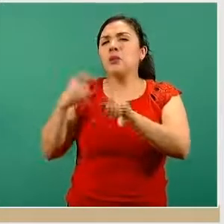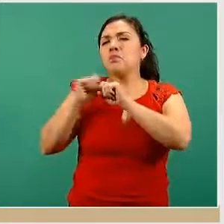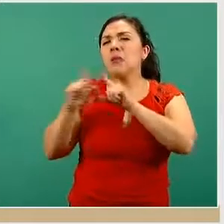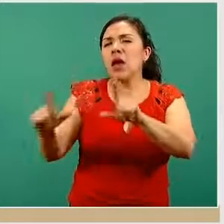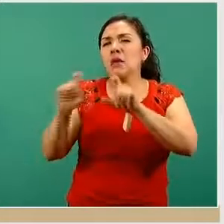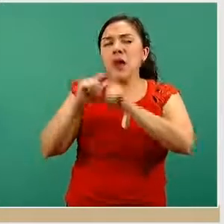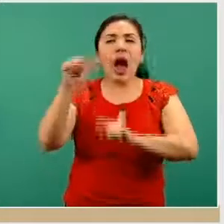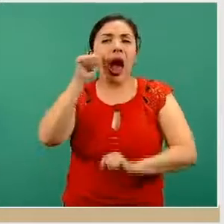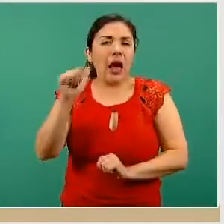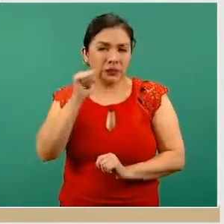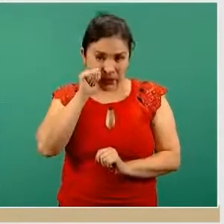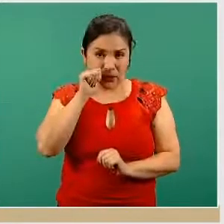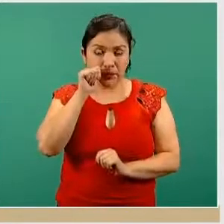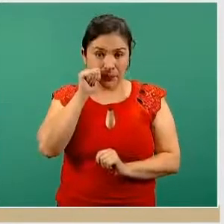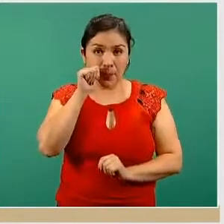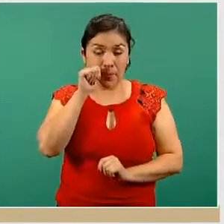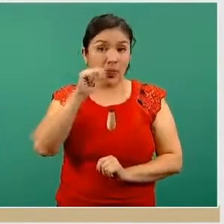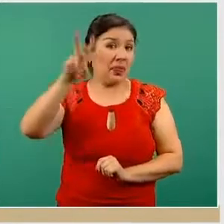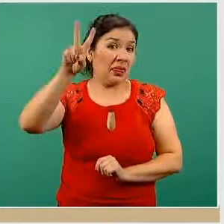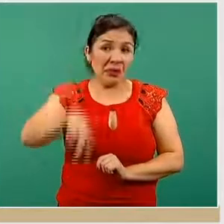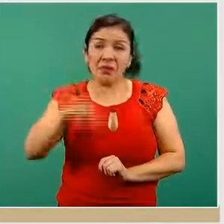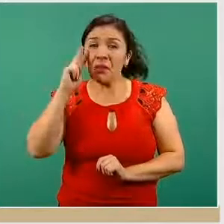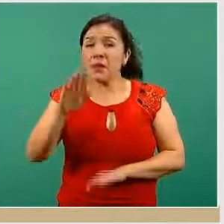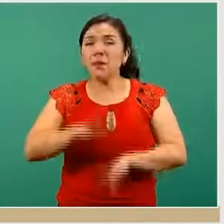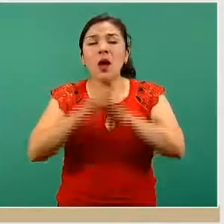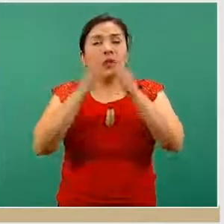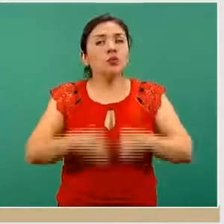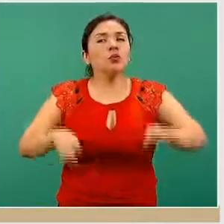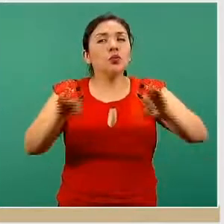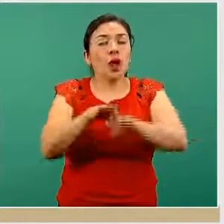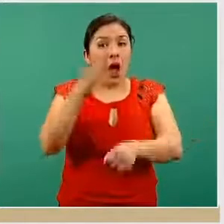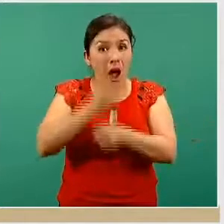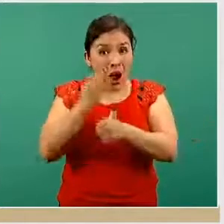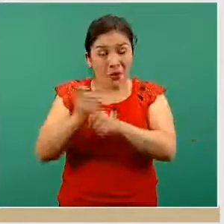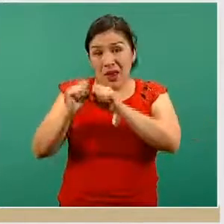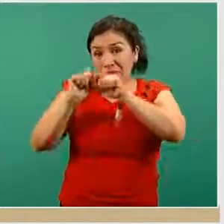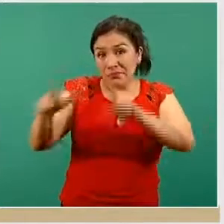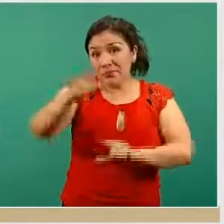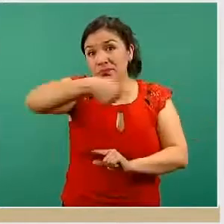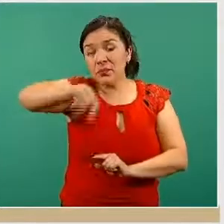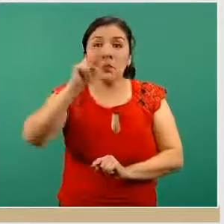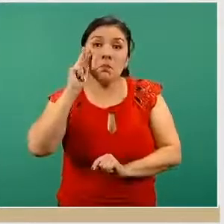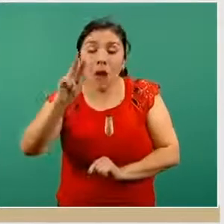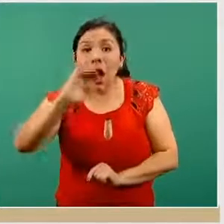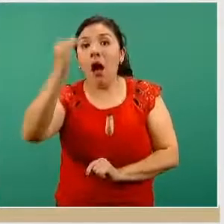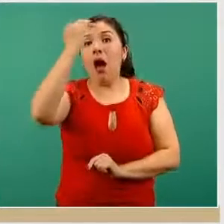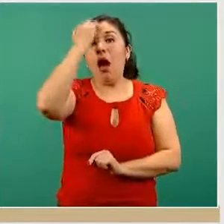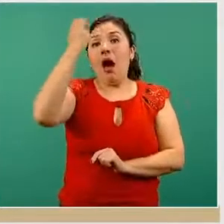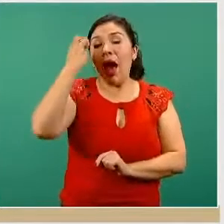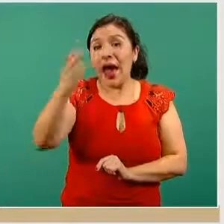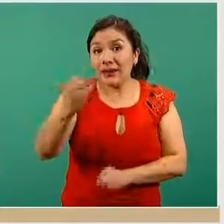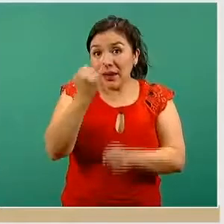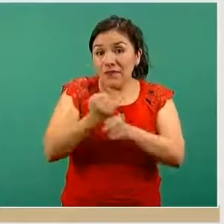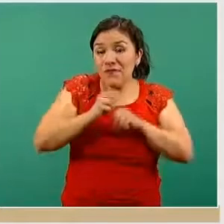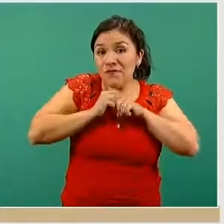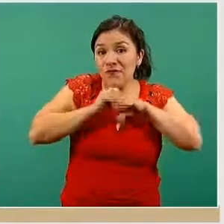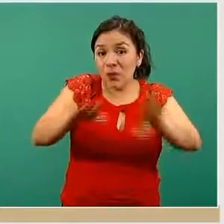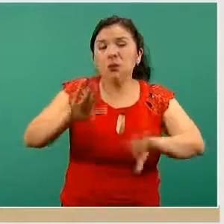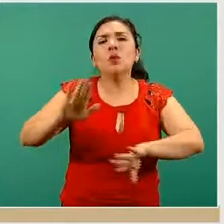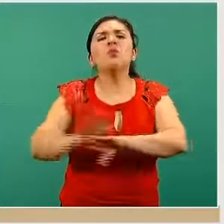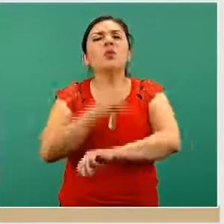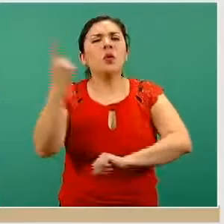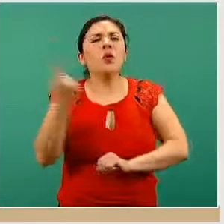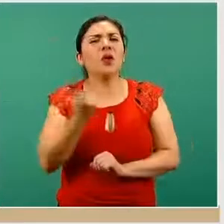día de ayer. Es obviamente muy importante que podamos dar a conocer a todas y todos ustedes esta información,